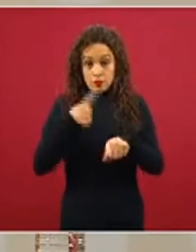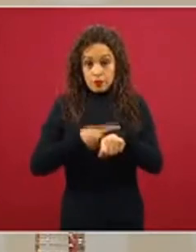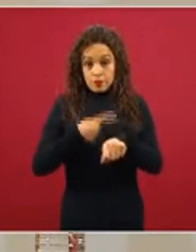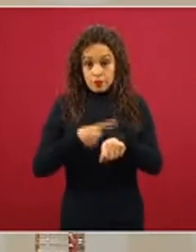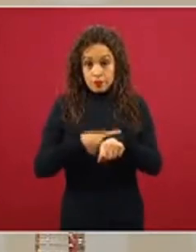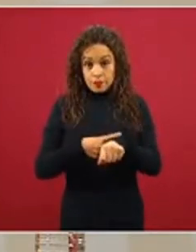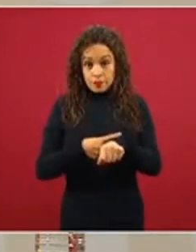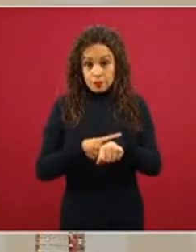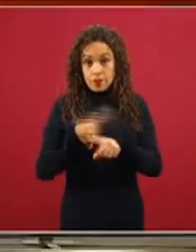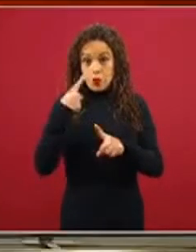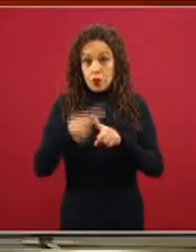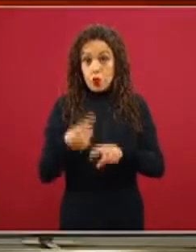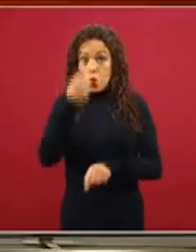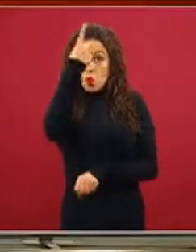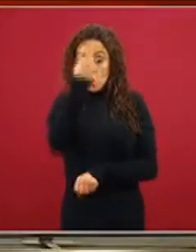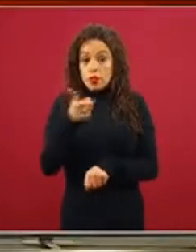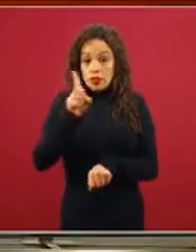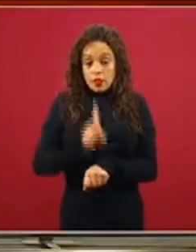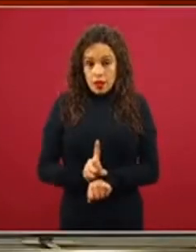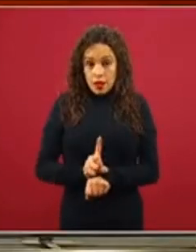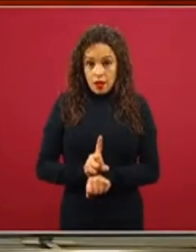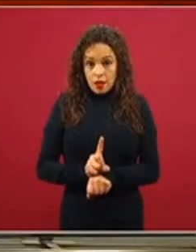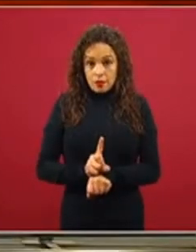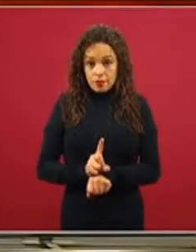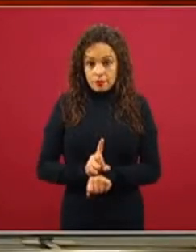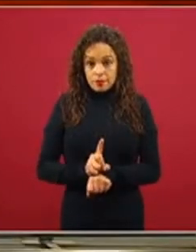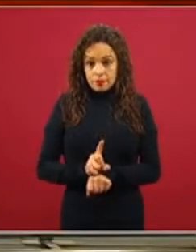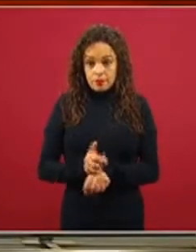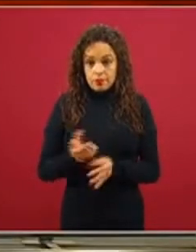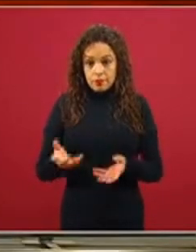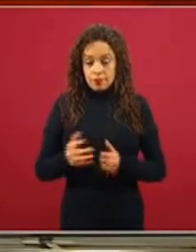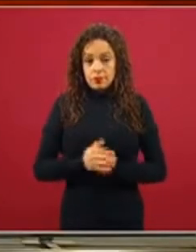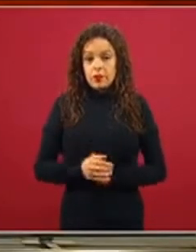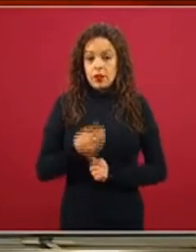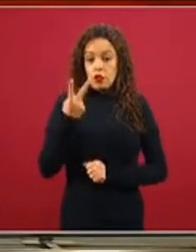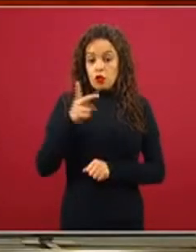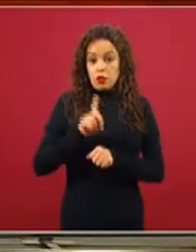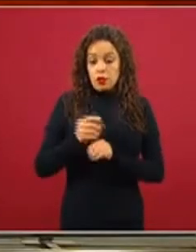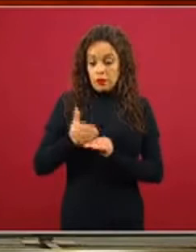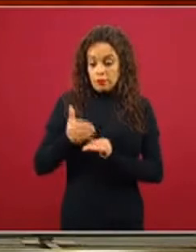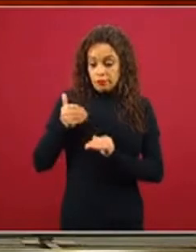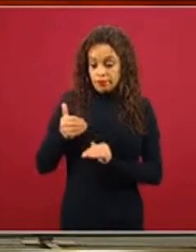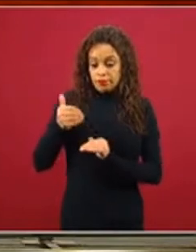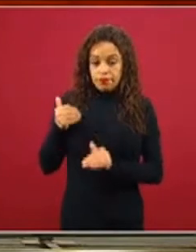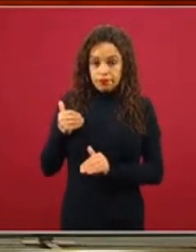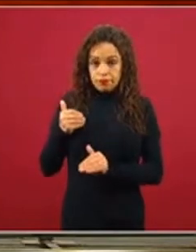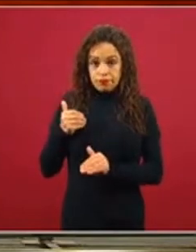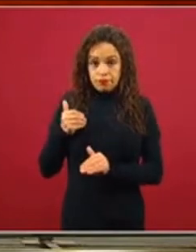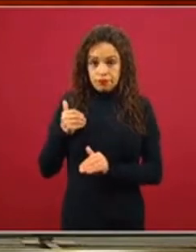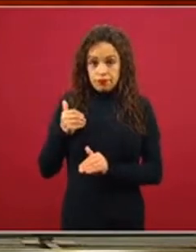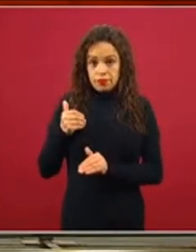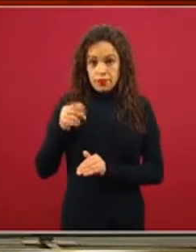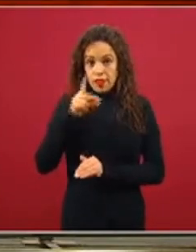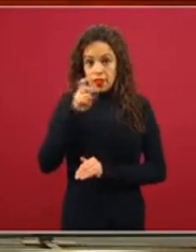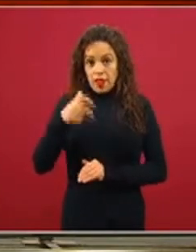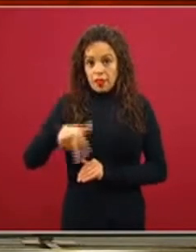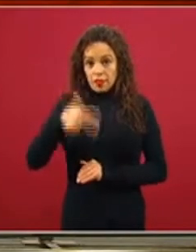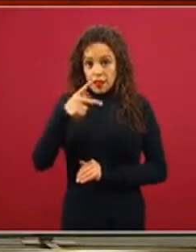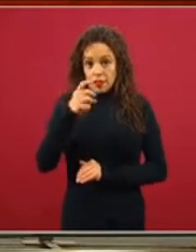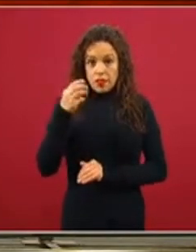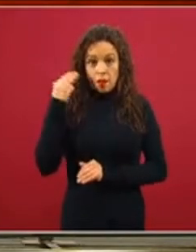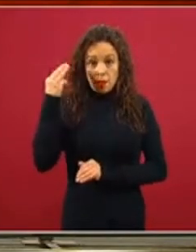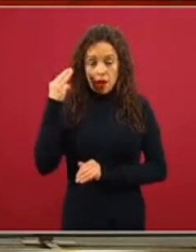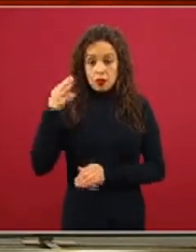lo menos en los últimos 1 o 2 días previos al viernes 13 de marzo, había cambiado a 12